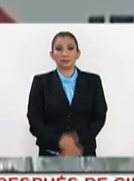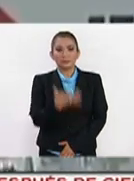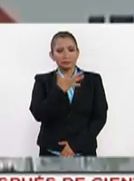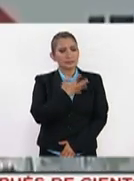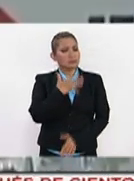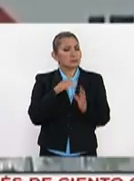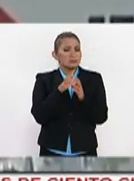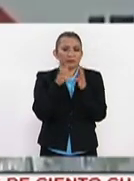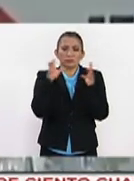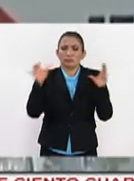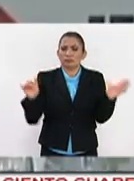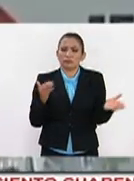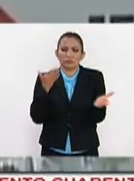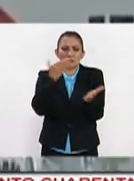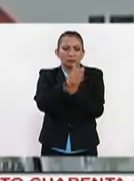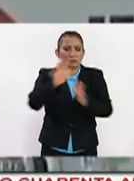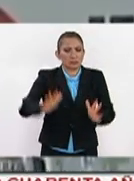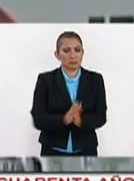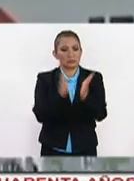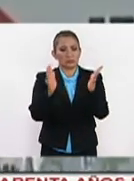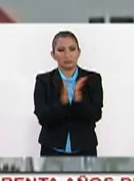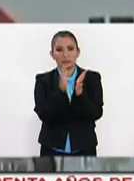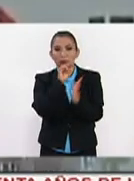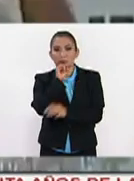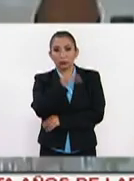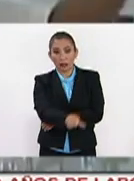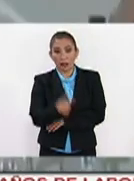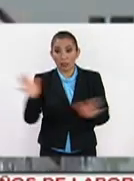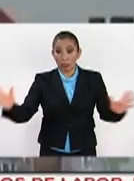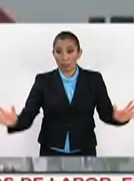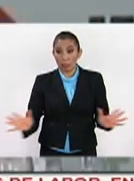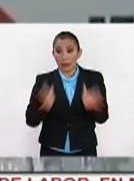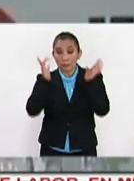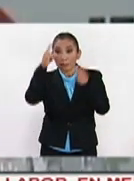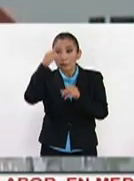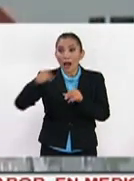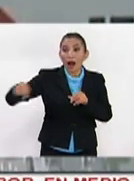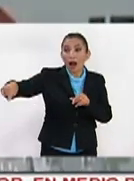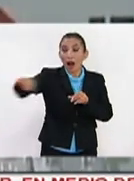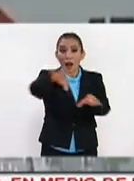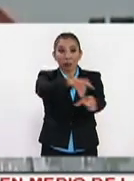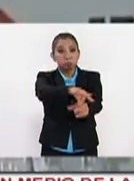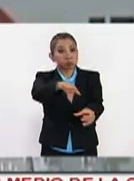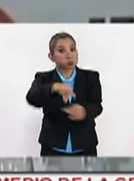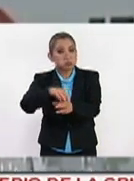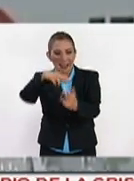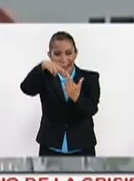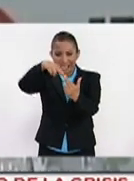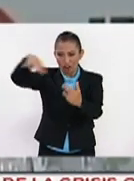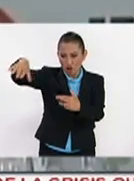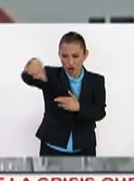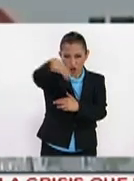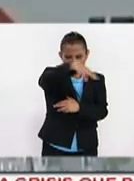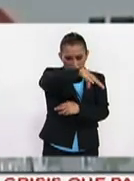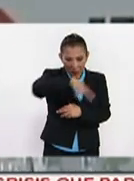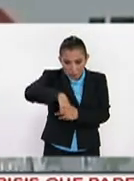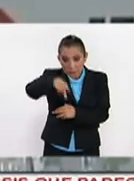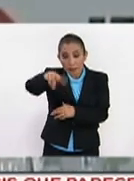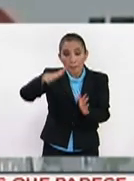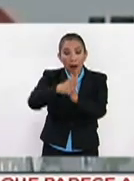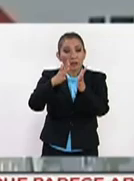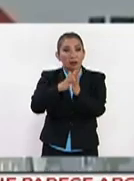Tuvimos una gran participación también inesperada para una elección regional y fue